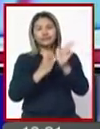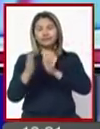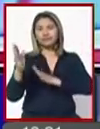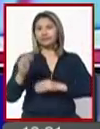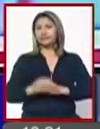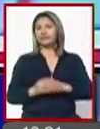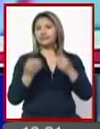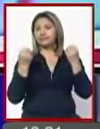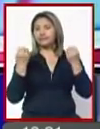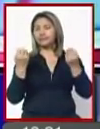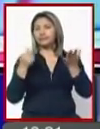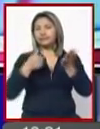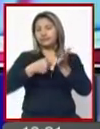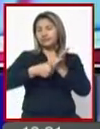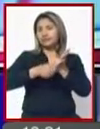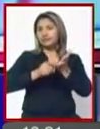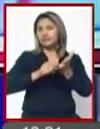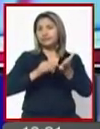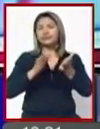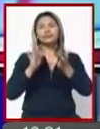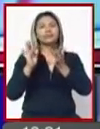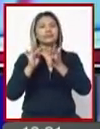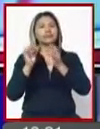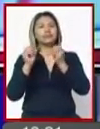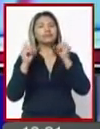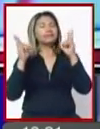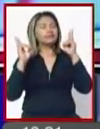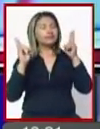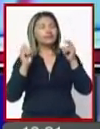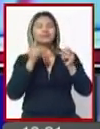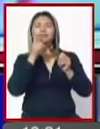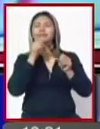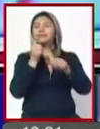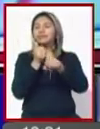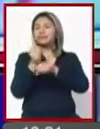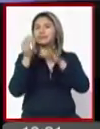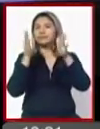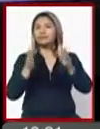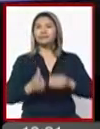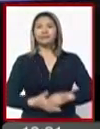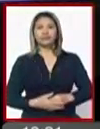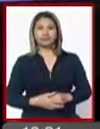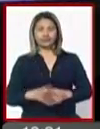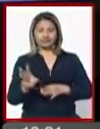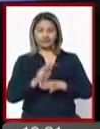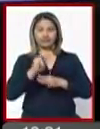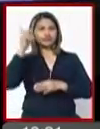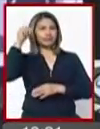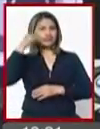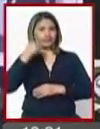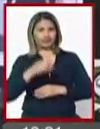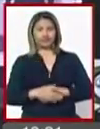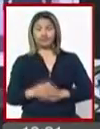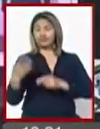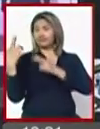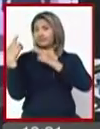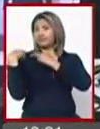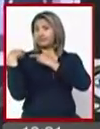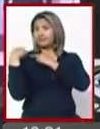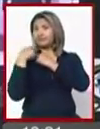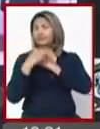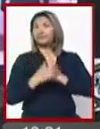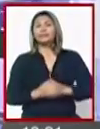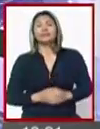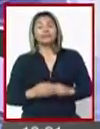sistema multibiométrico para detectar más rápido a los antisociales. El ministro de Gobierno fue el encargado de lanzar el